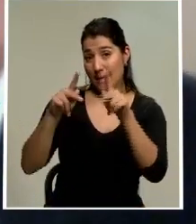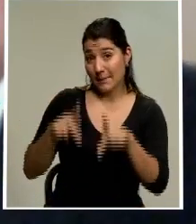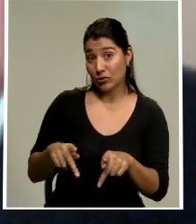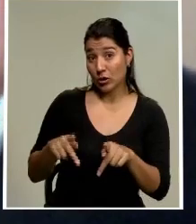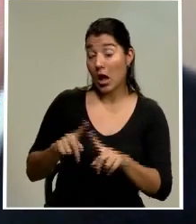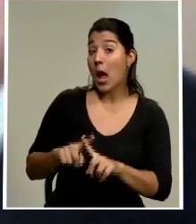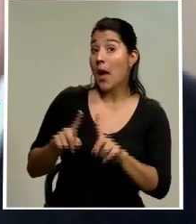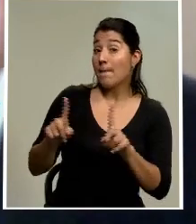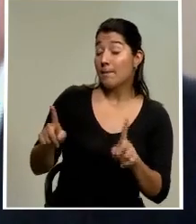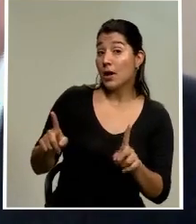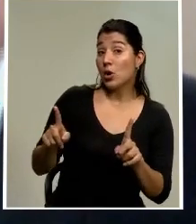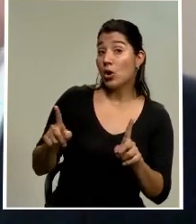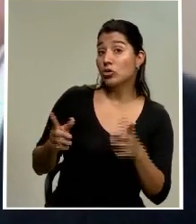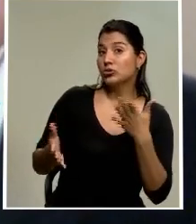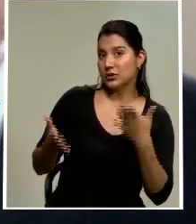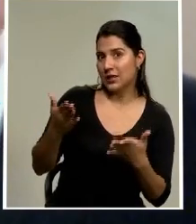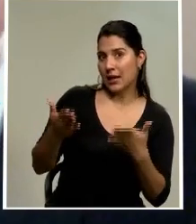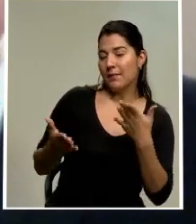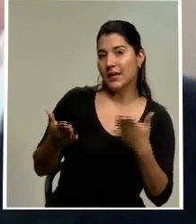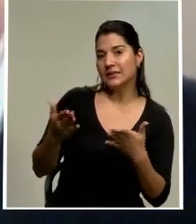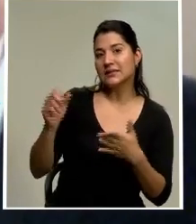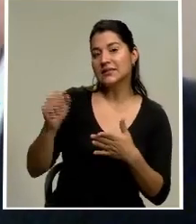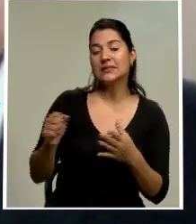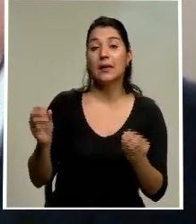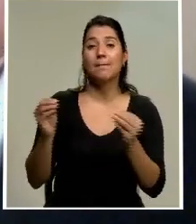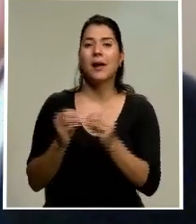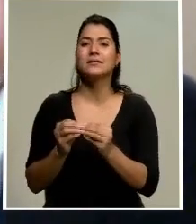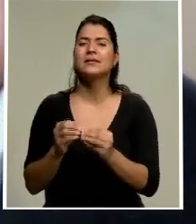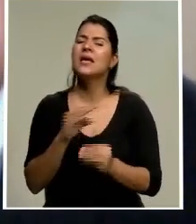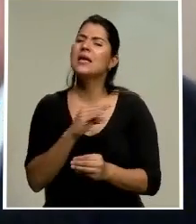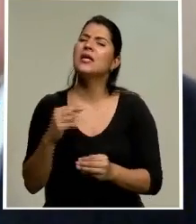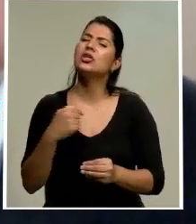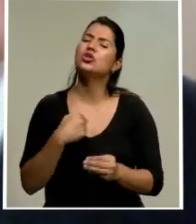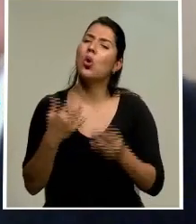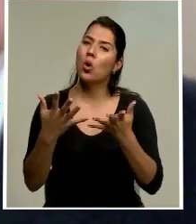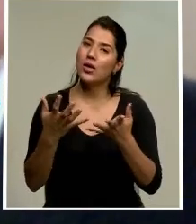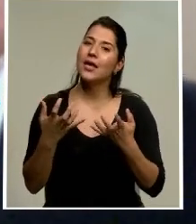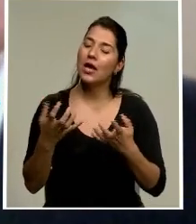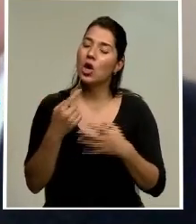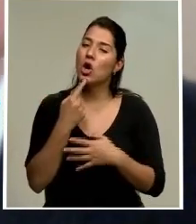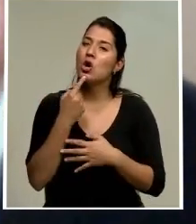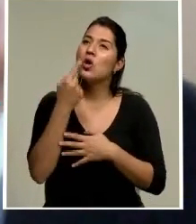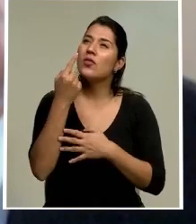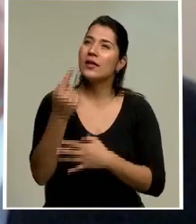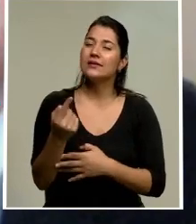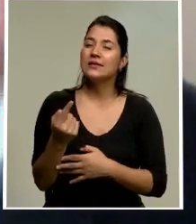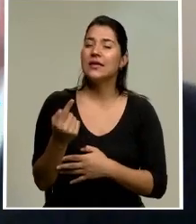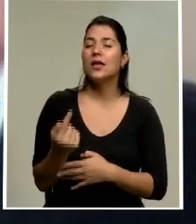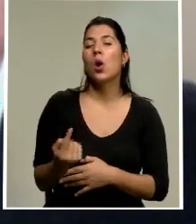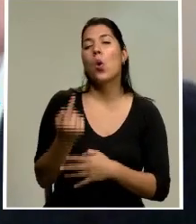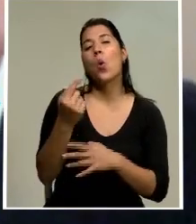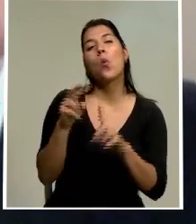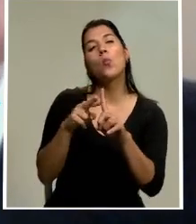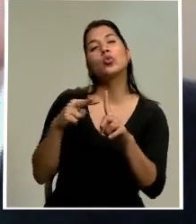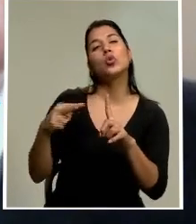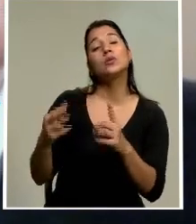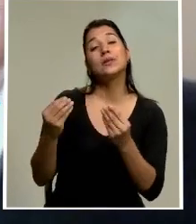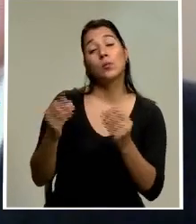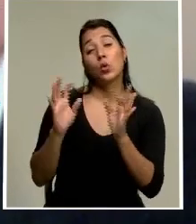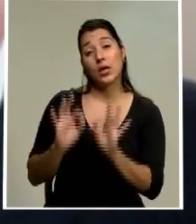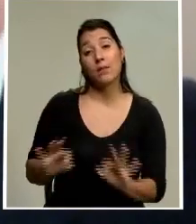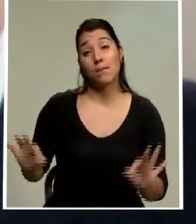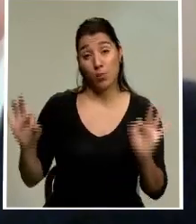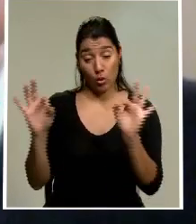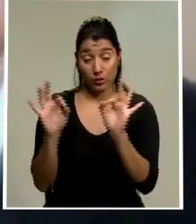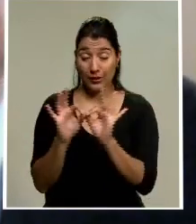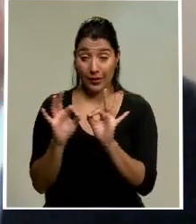pero probablemente deben ser mayores. Y quisiera señalar un contexto, don Ernesto, si me lo permite, que es muy importante, en el